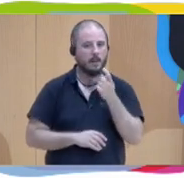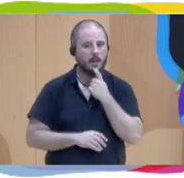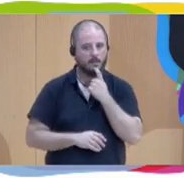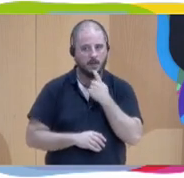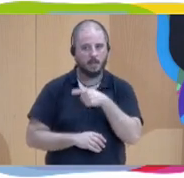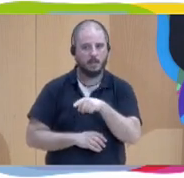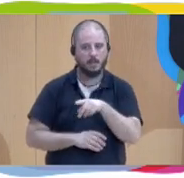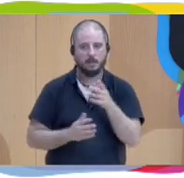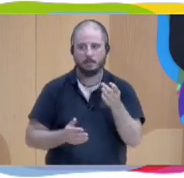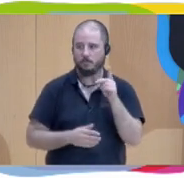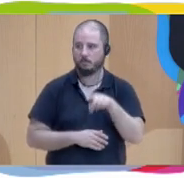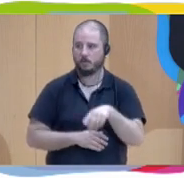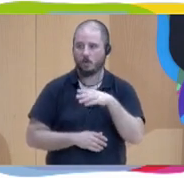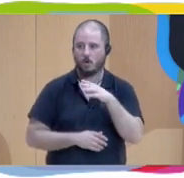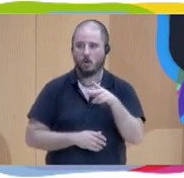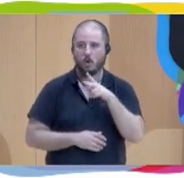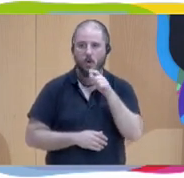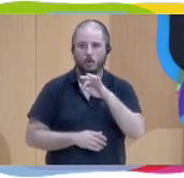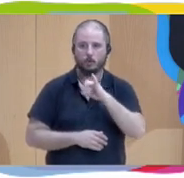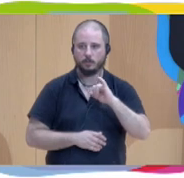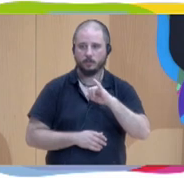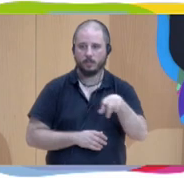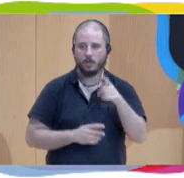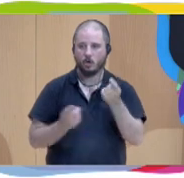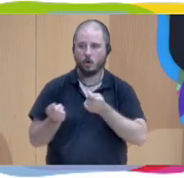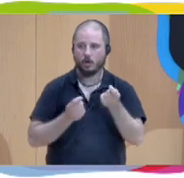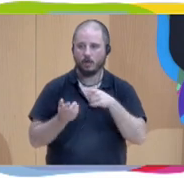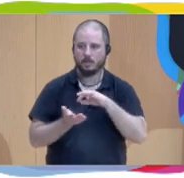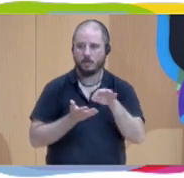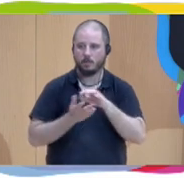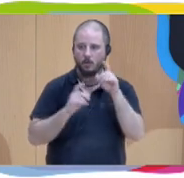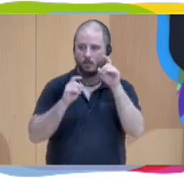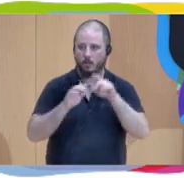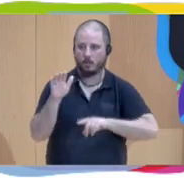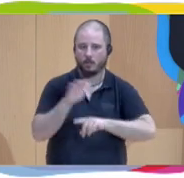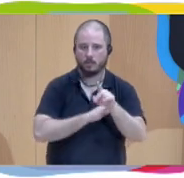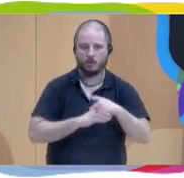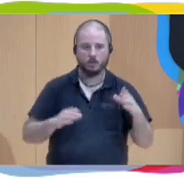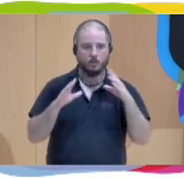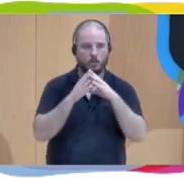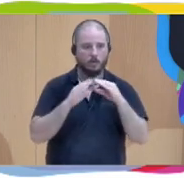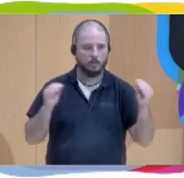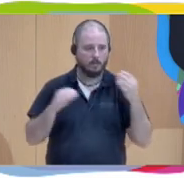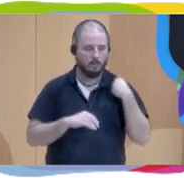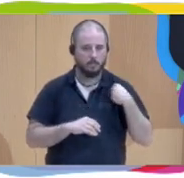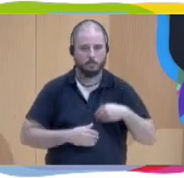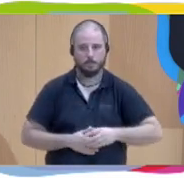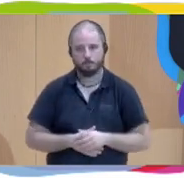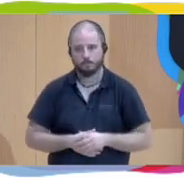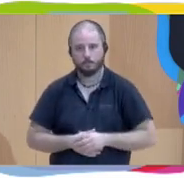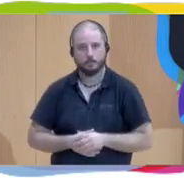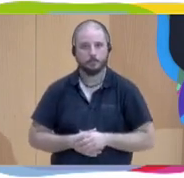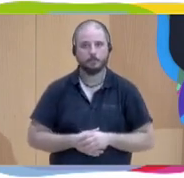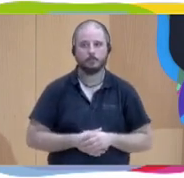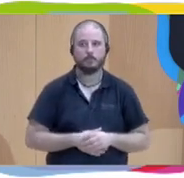Oti Kugapi, que es coordinadora de los Servicios de Educación y Desarrollo de la Universidad de Laponia. Así que ellos,